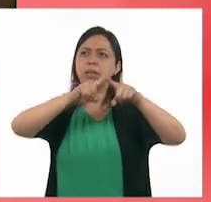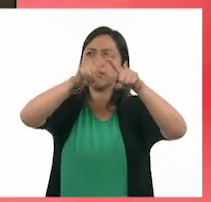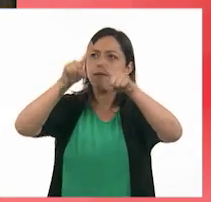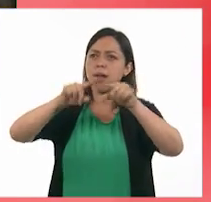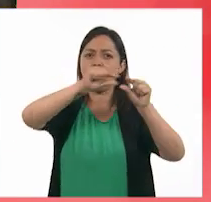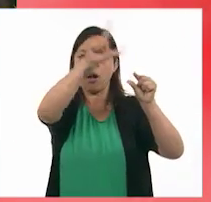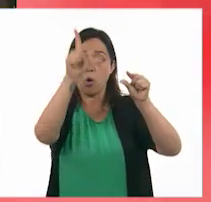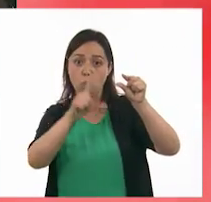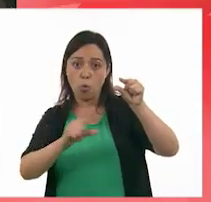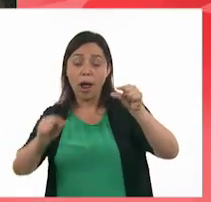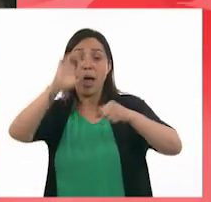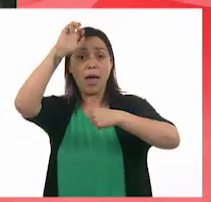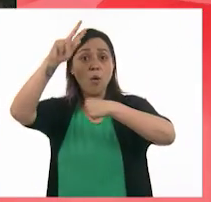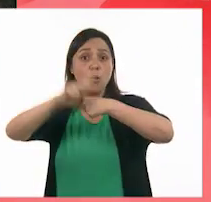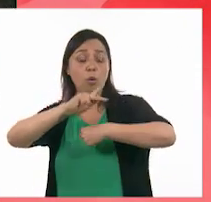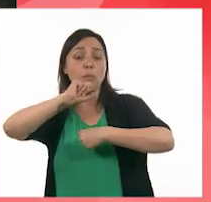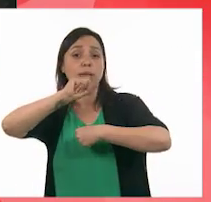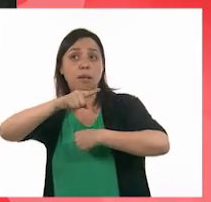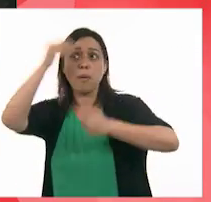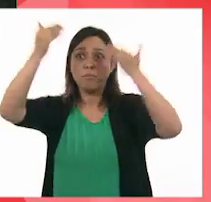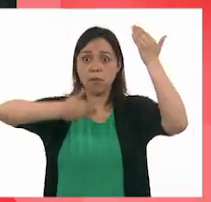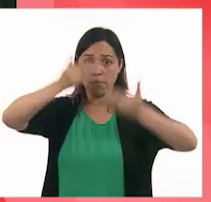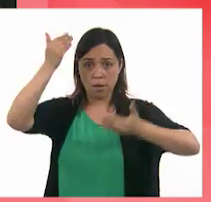México como de Europa.